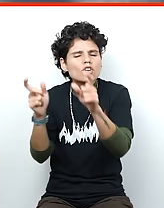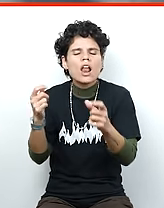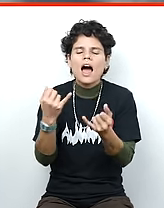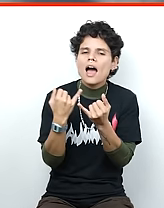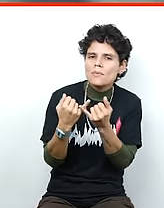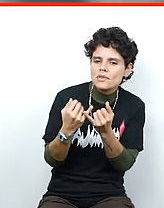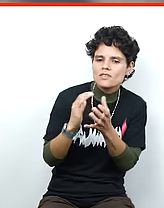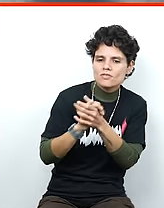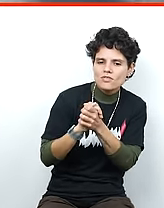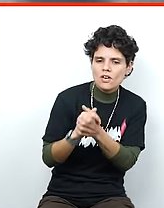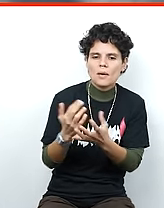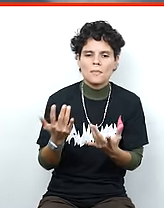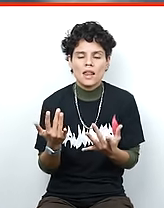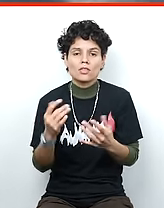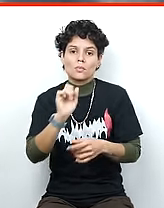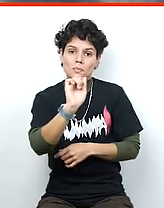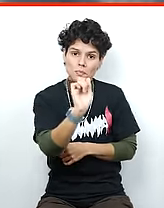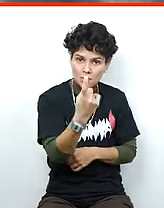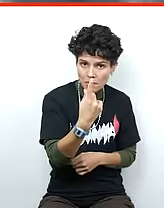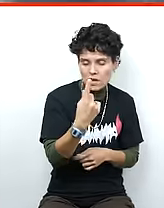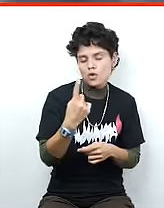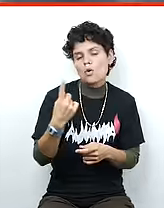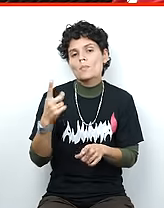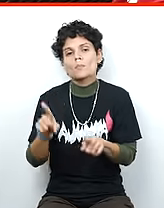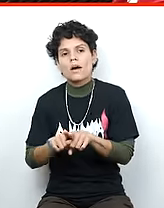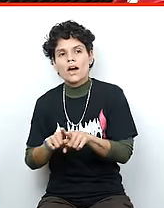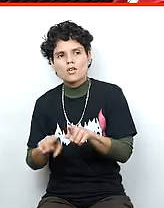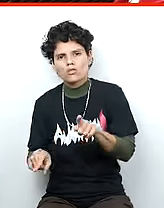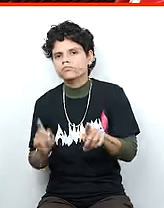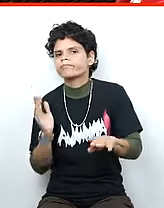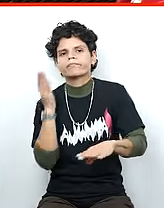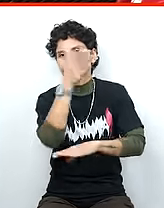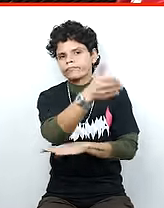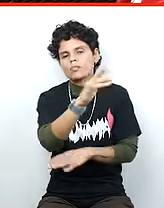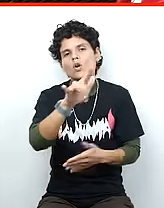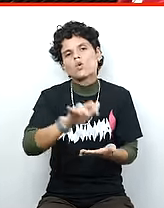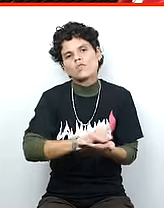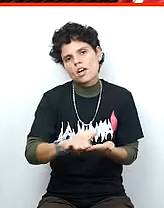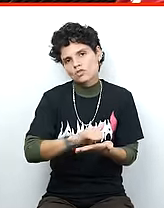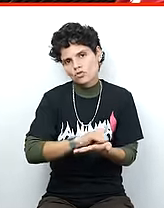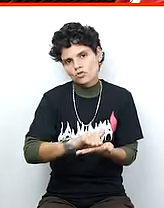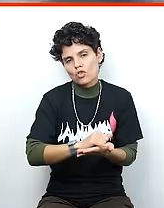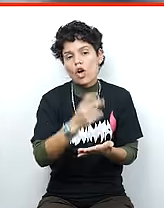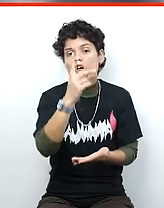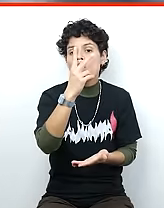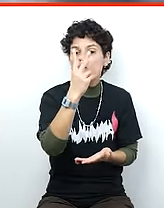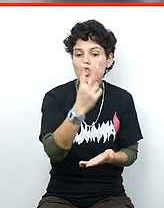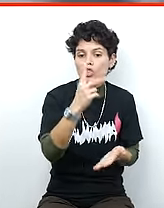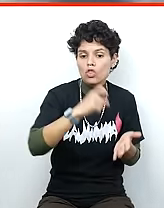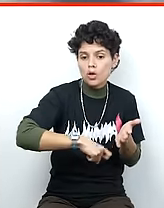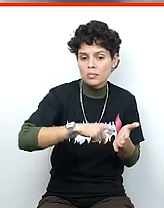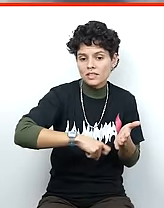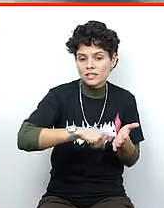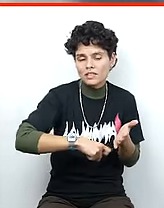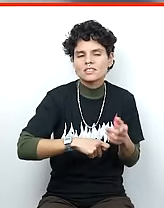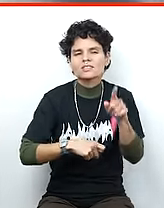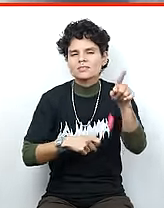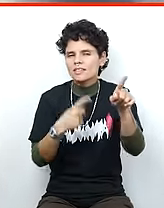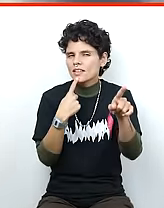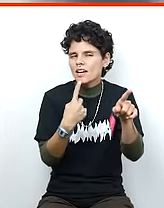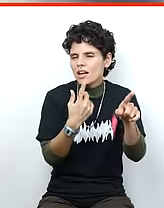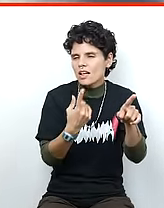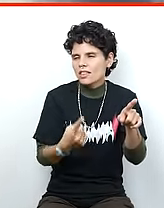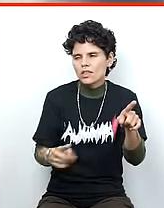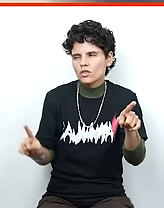allá, pero después mi hermano se fue para Nueva York y se quedó allá como 2 meses y me dijo, ¿sabes qué? Aquí está otro